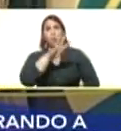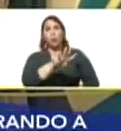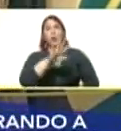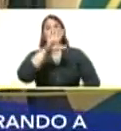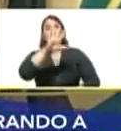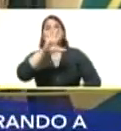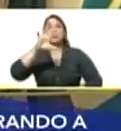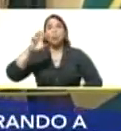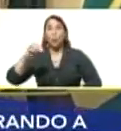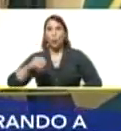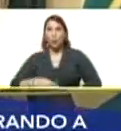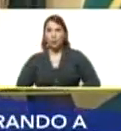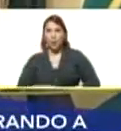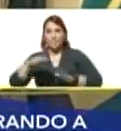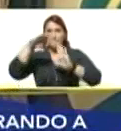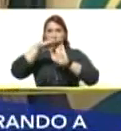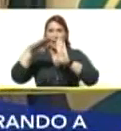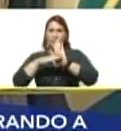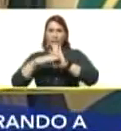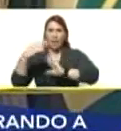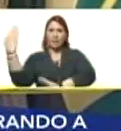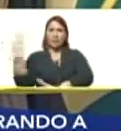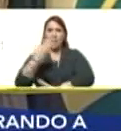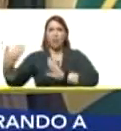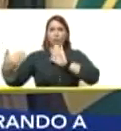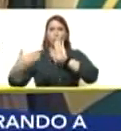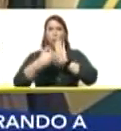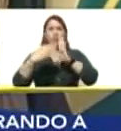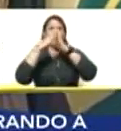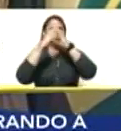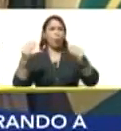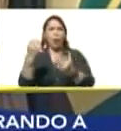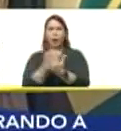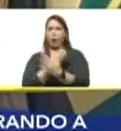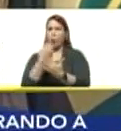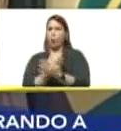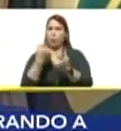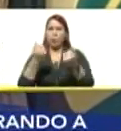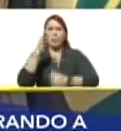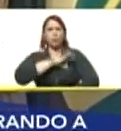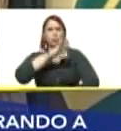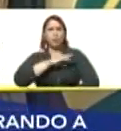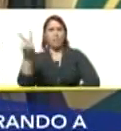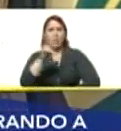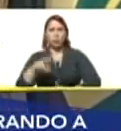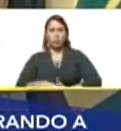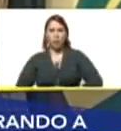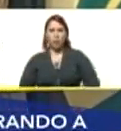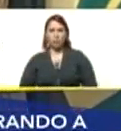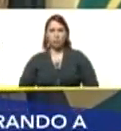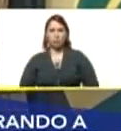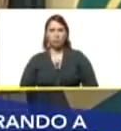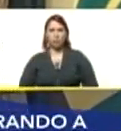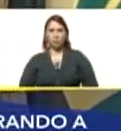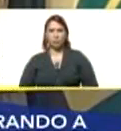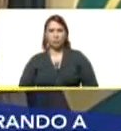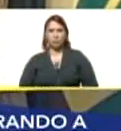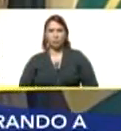450 medidas de sanciones contra toda la economía y la sociedad venezolana,